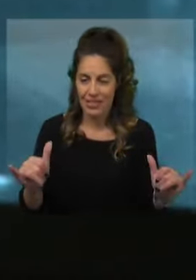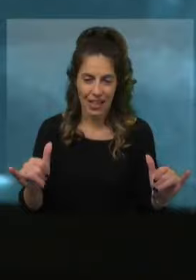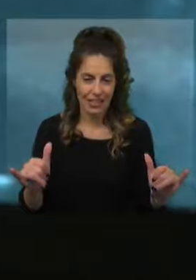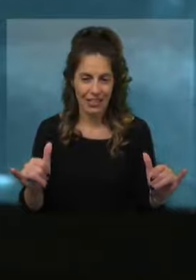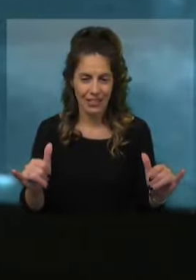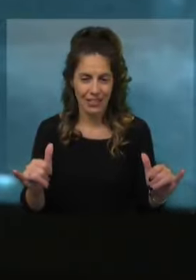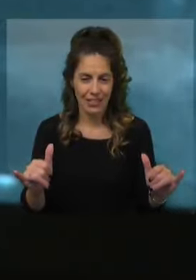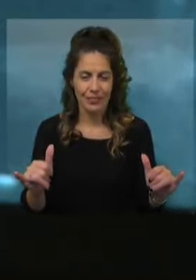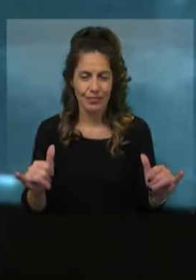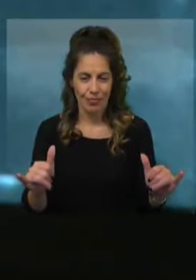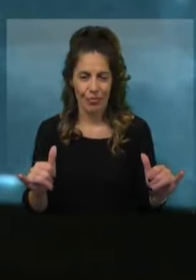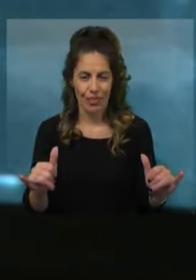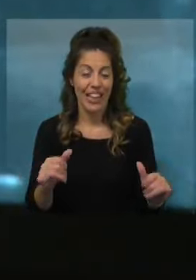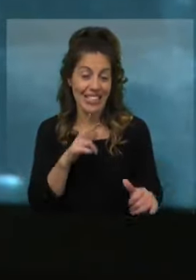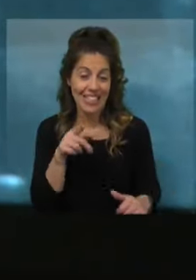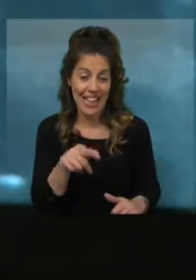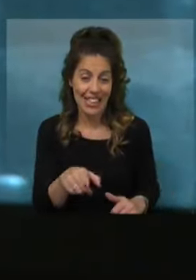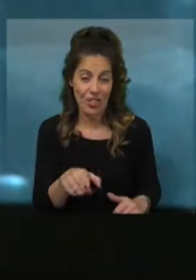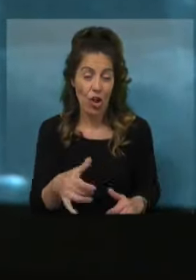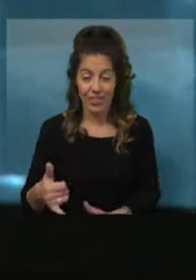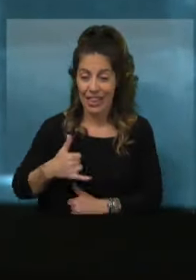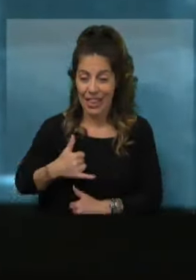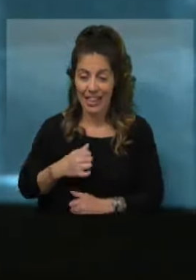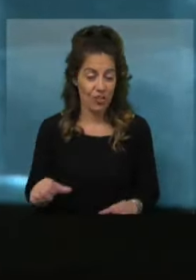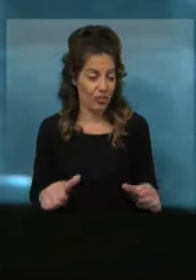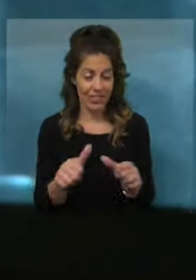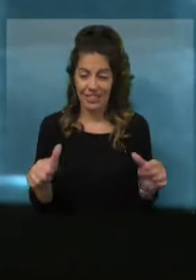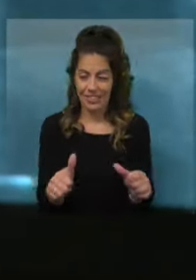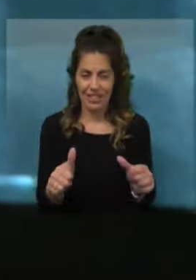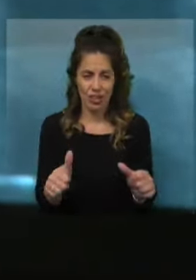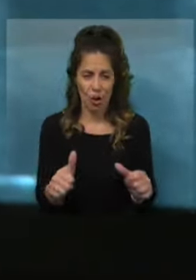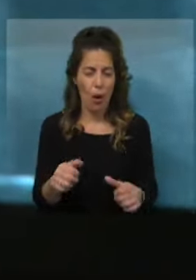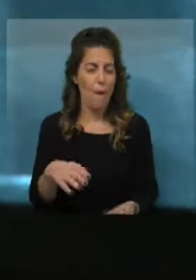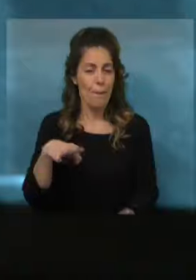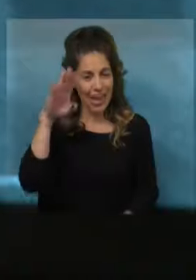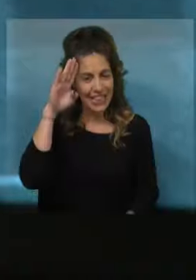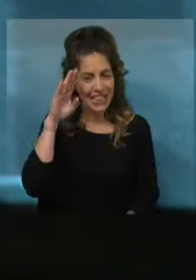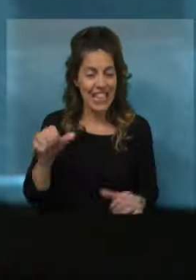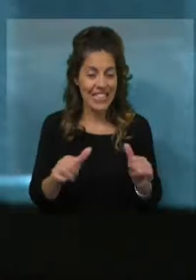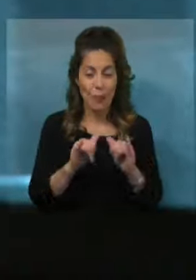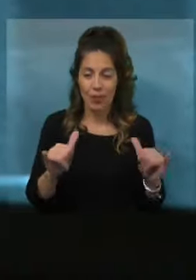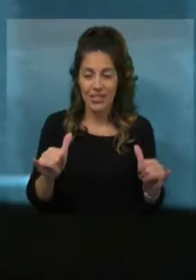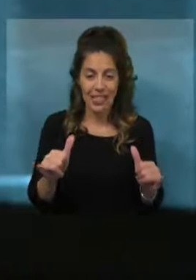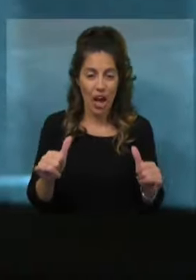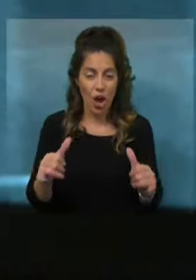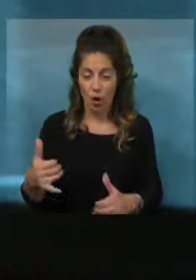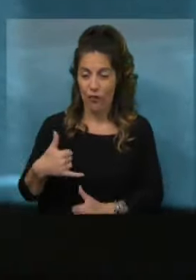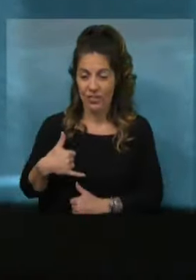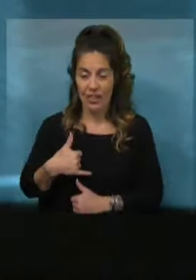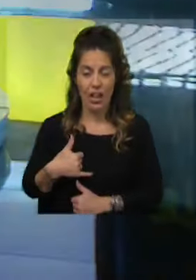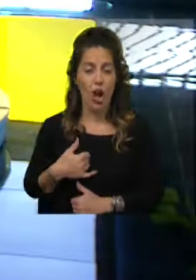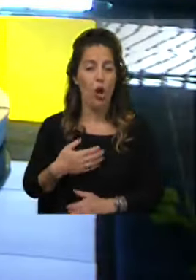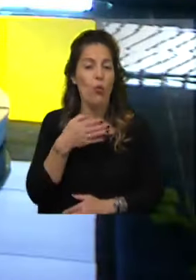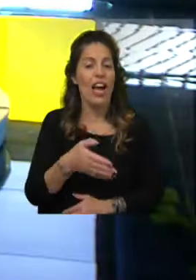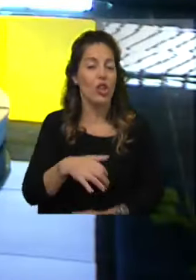incluso se le se le decía eso desde el ejército se está haciendo manini una publicidad como las fuerzas armadas como un actor social